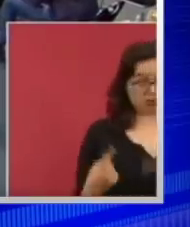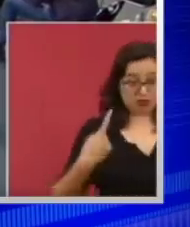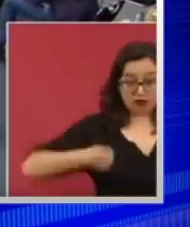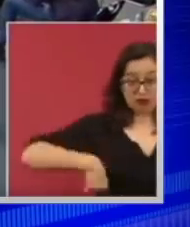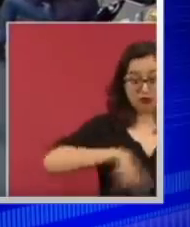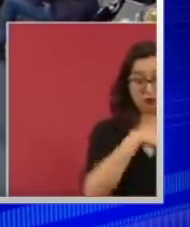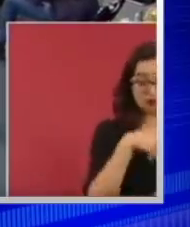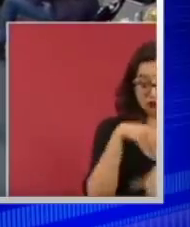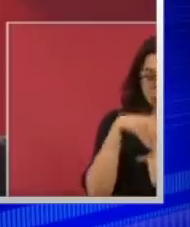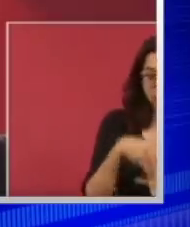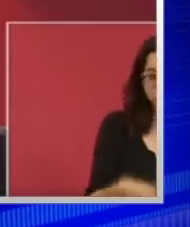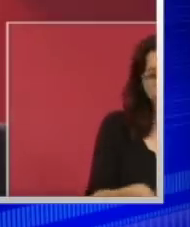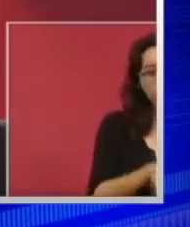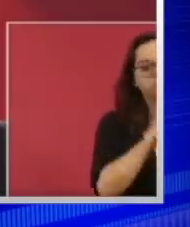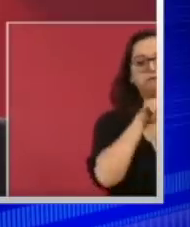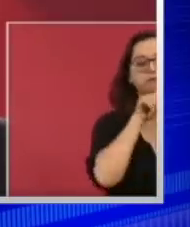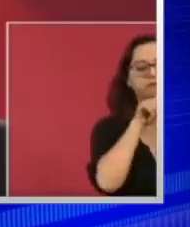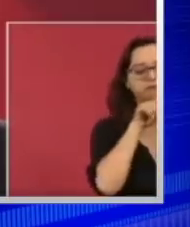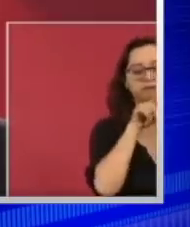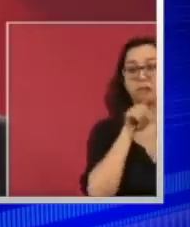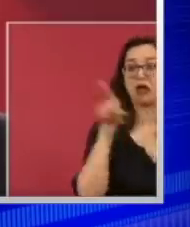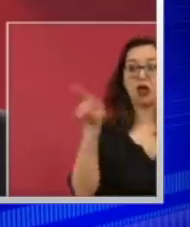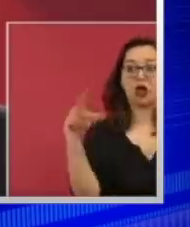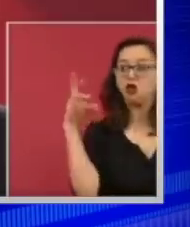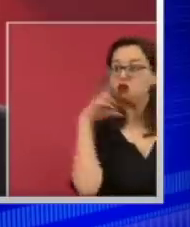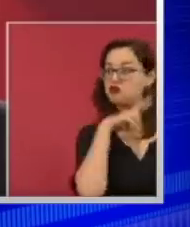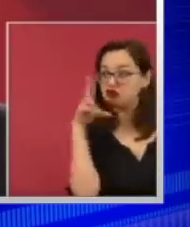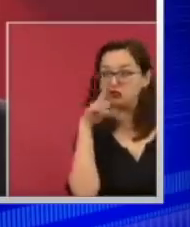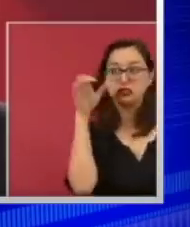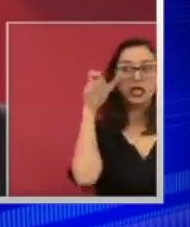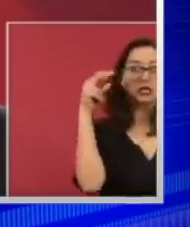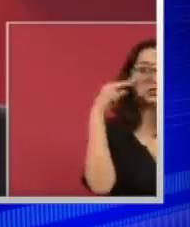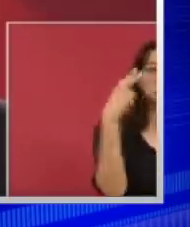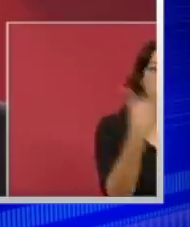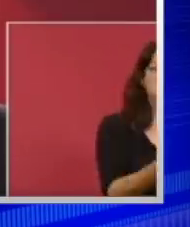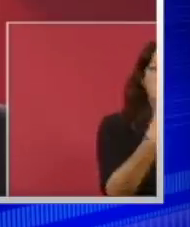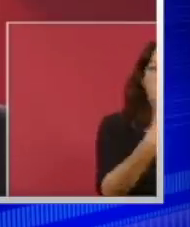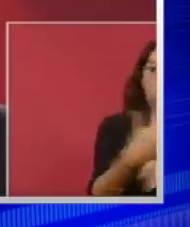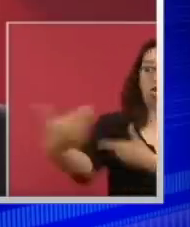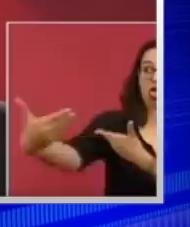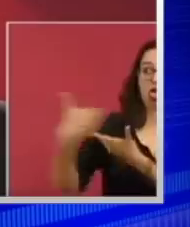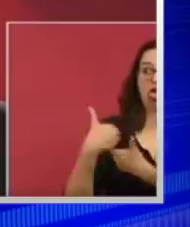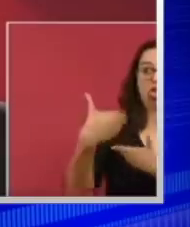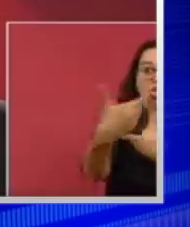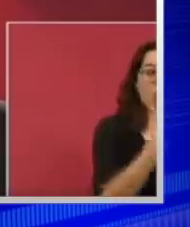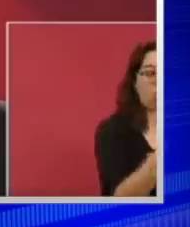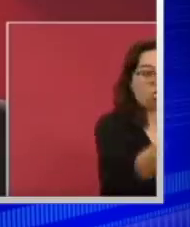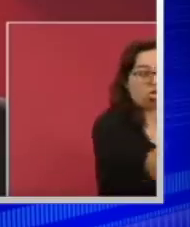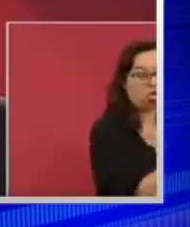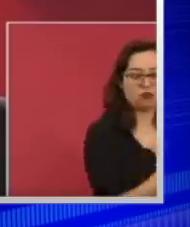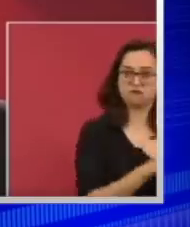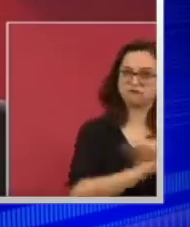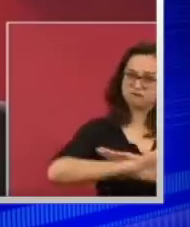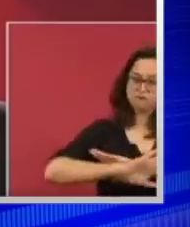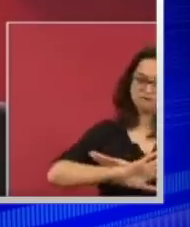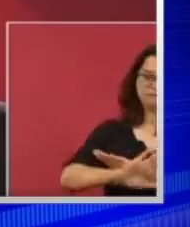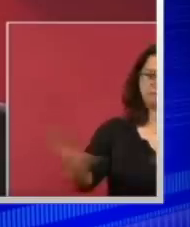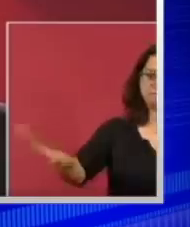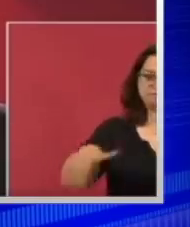rusia ni de china ni de eeuu es un país libre independiente soberano